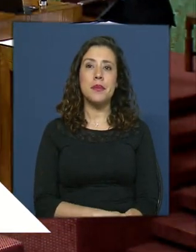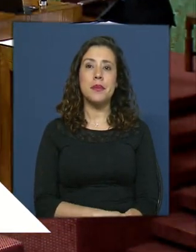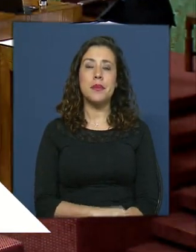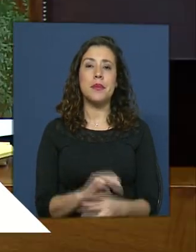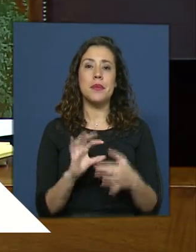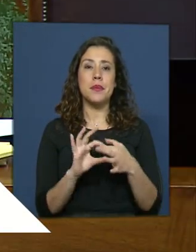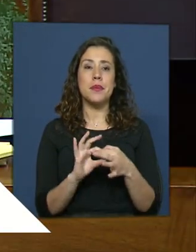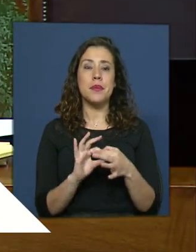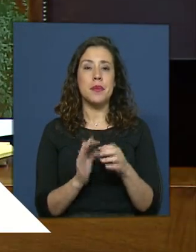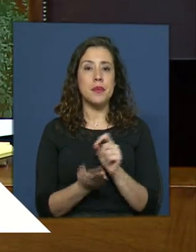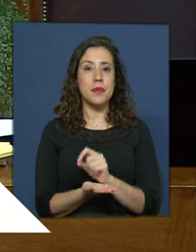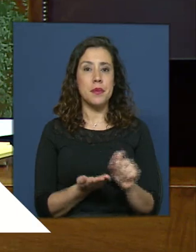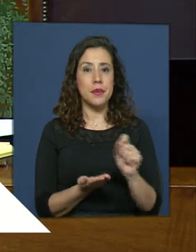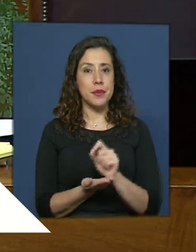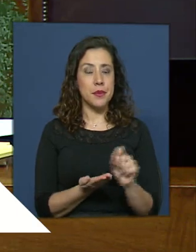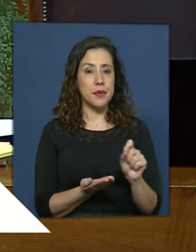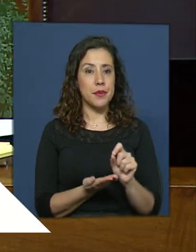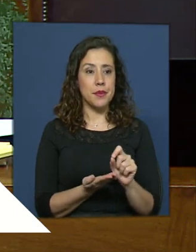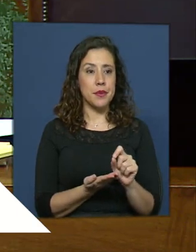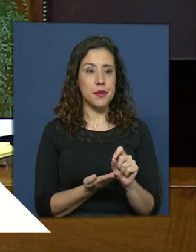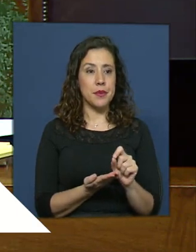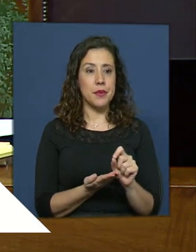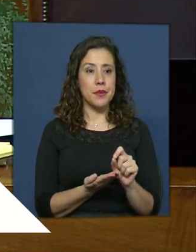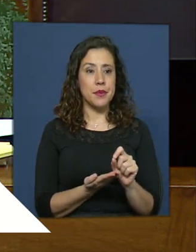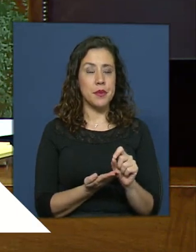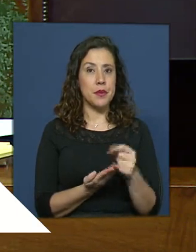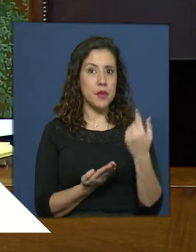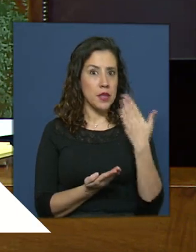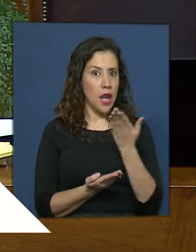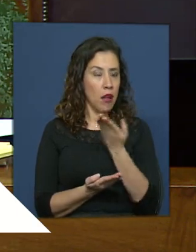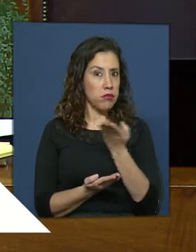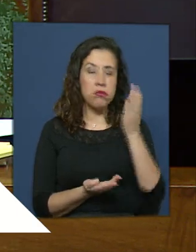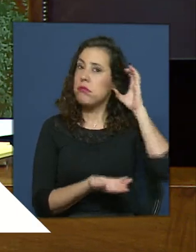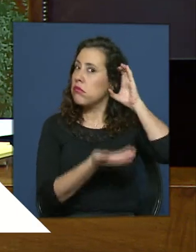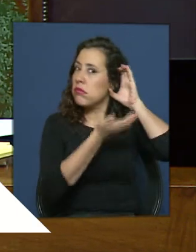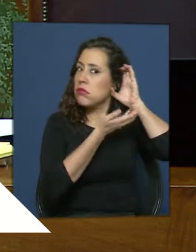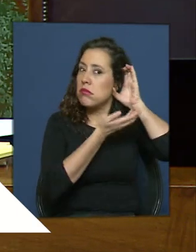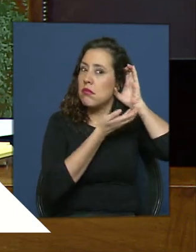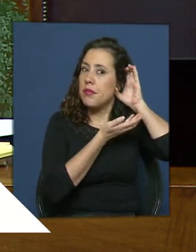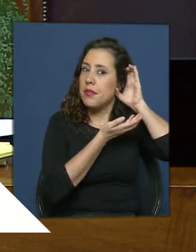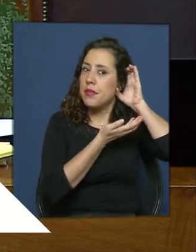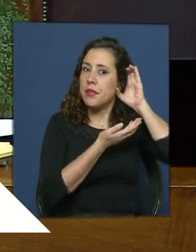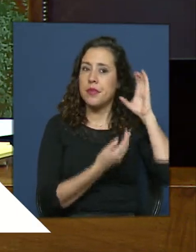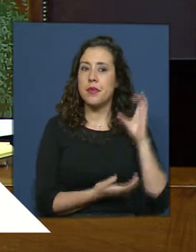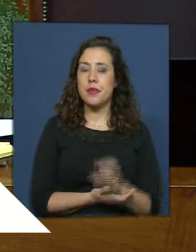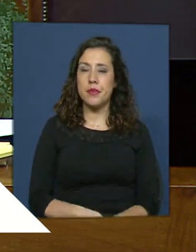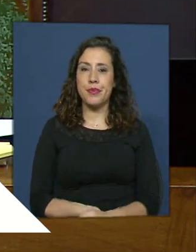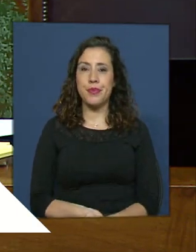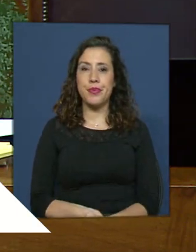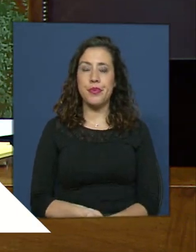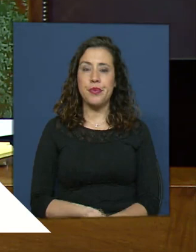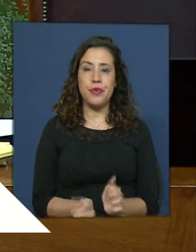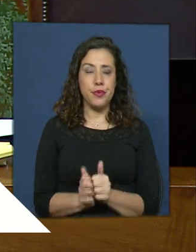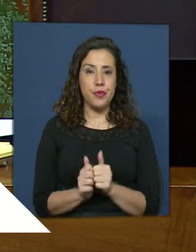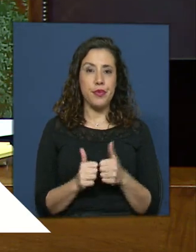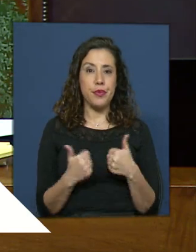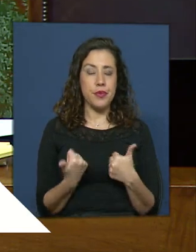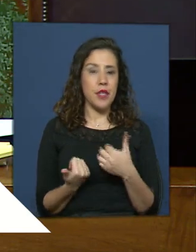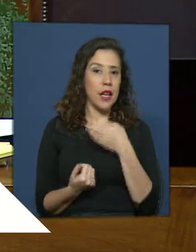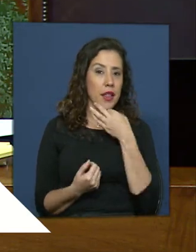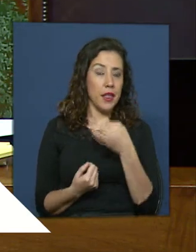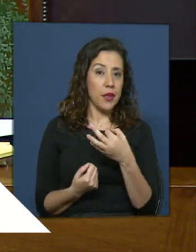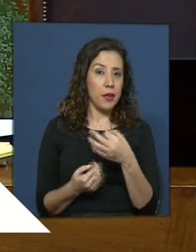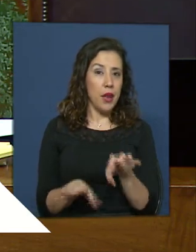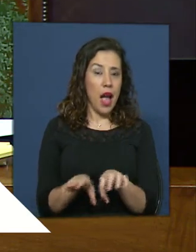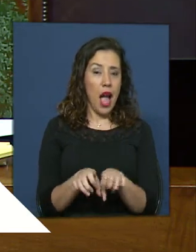Gracias, señor secretario. Se han escuchado de parte de la mesa los